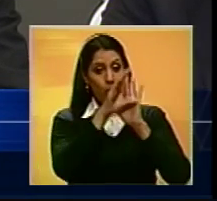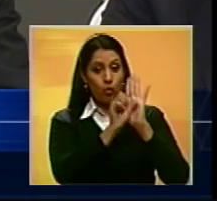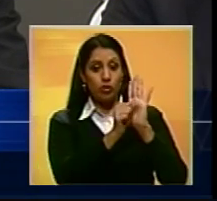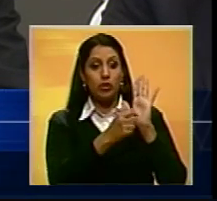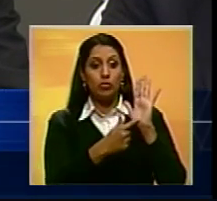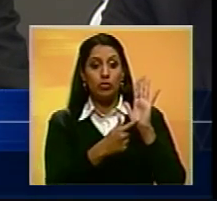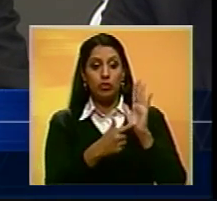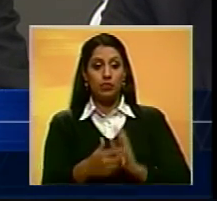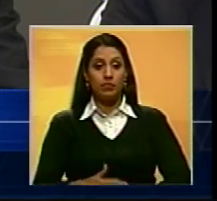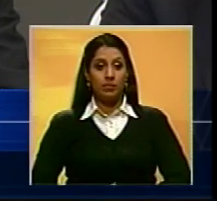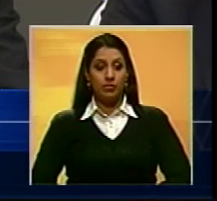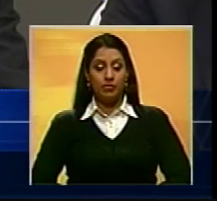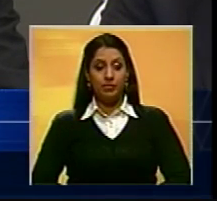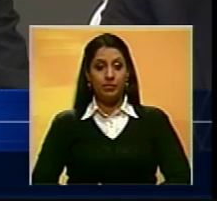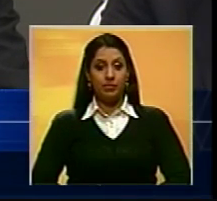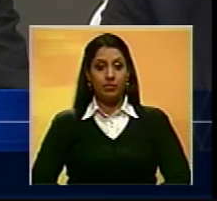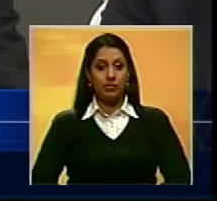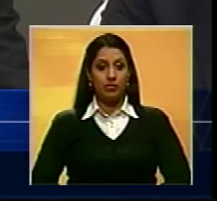Constitución.